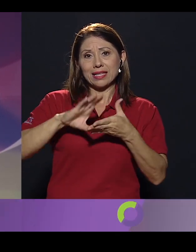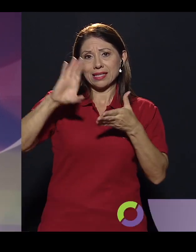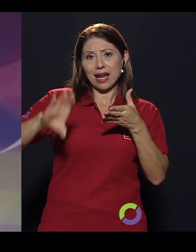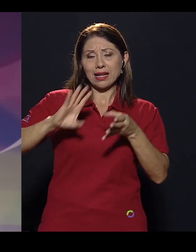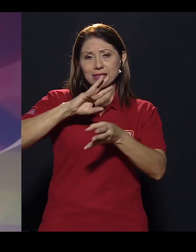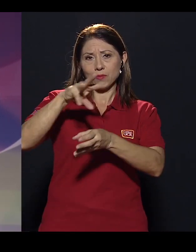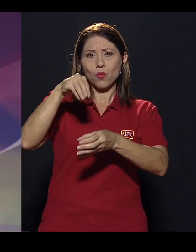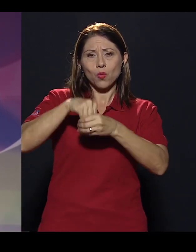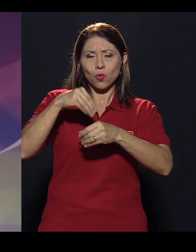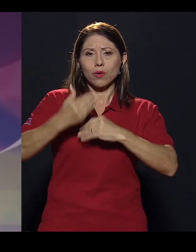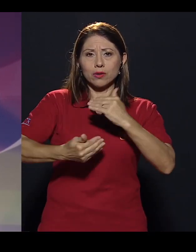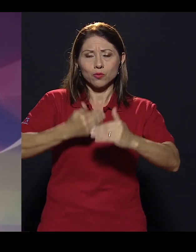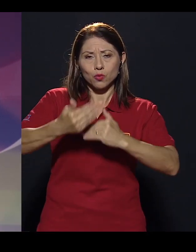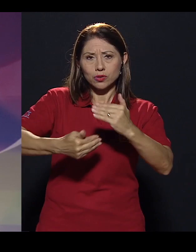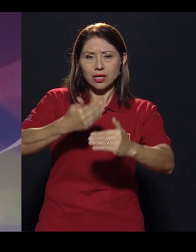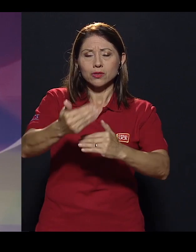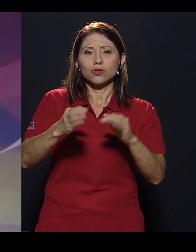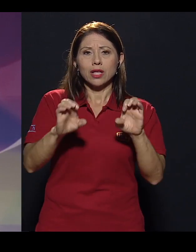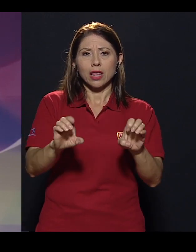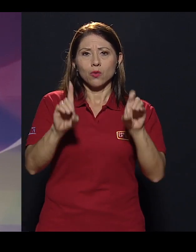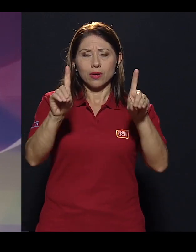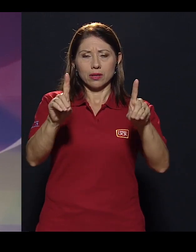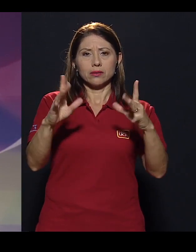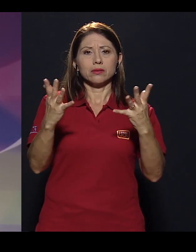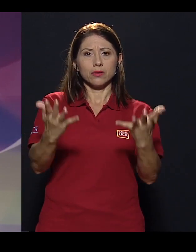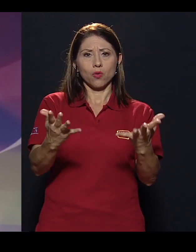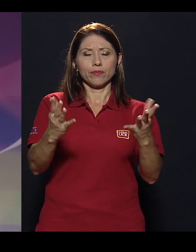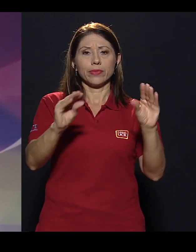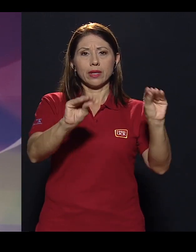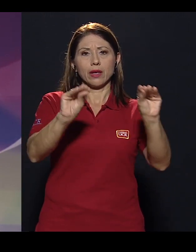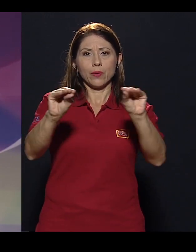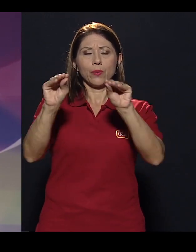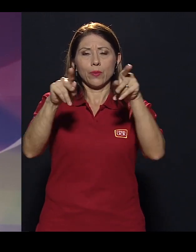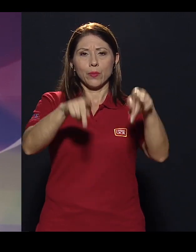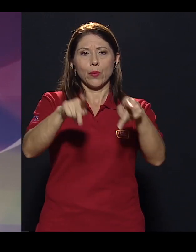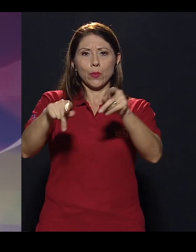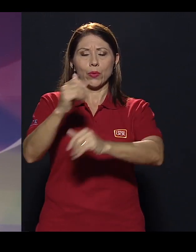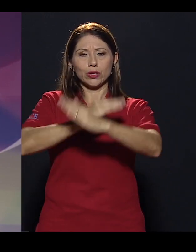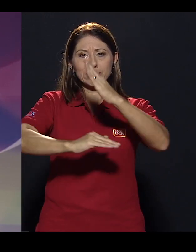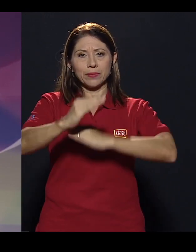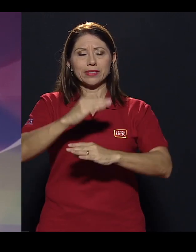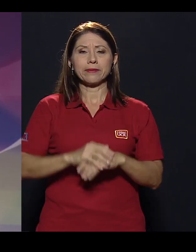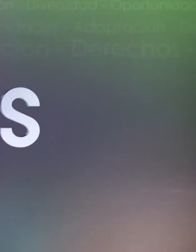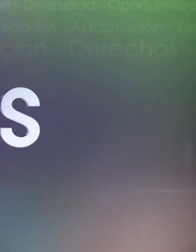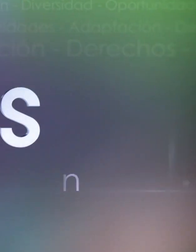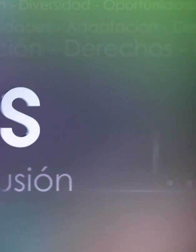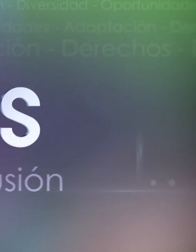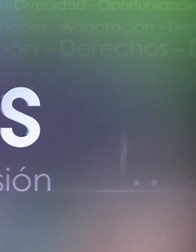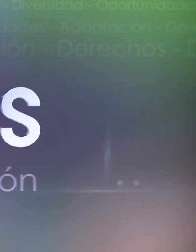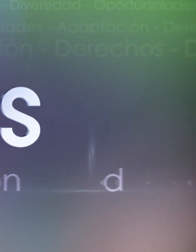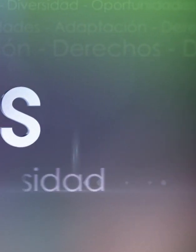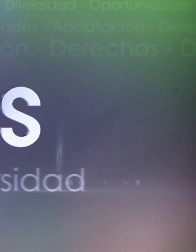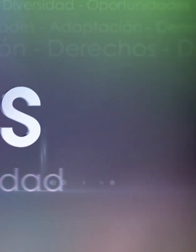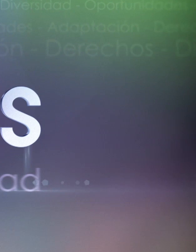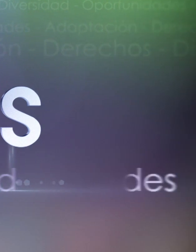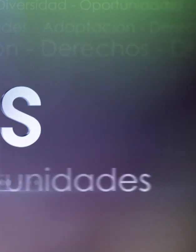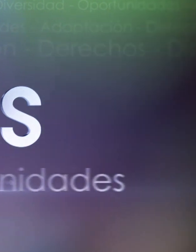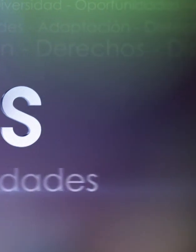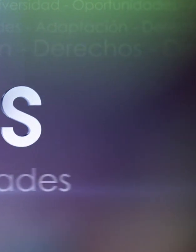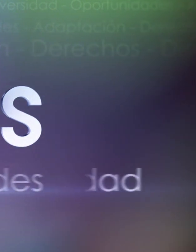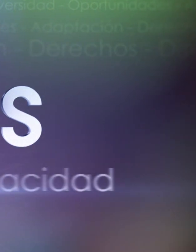CENAREC se involucra en los procesos de educación de la población con discapacidad.